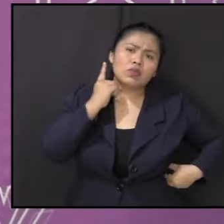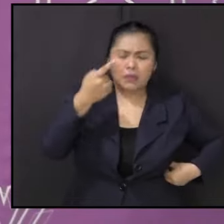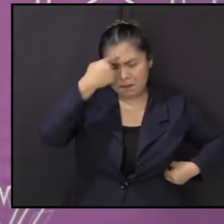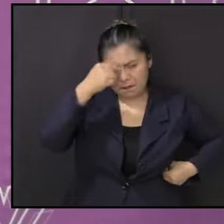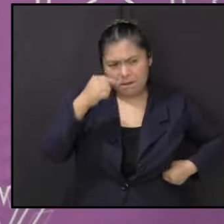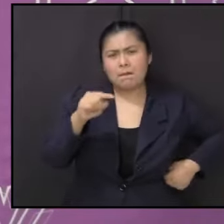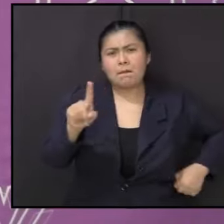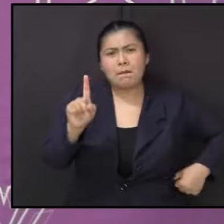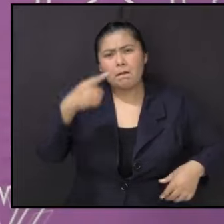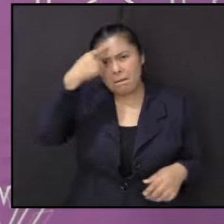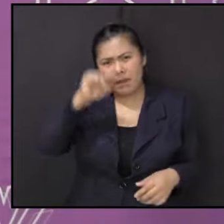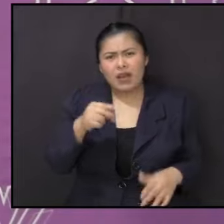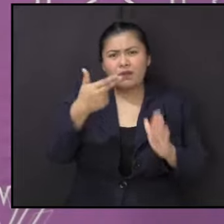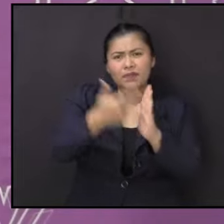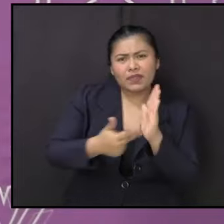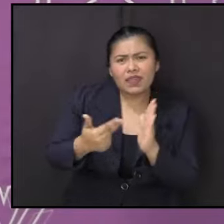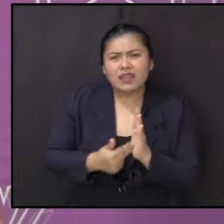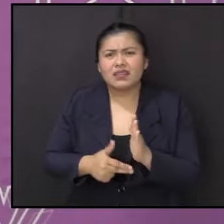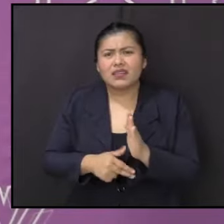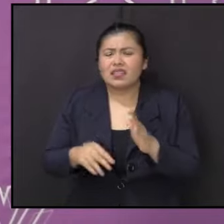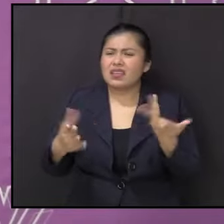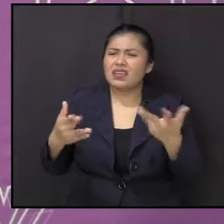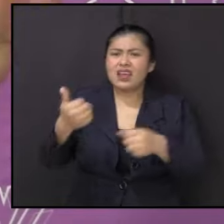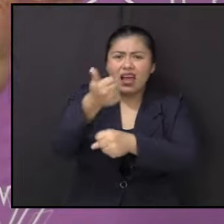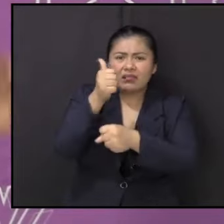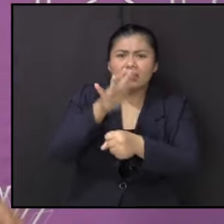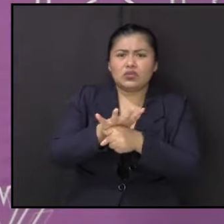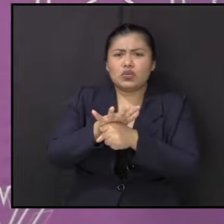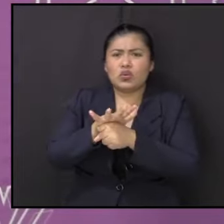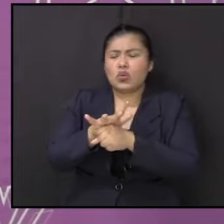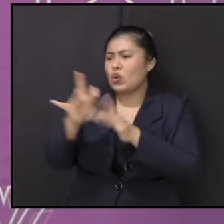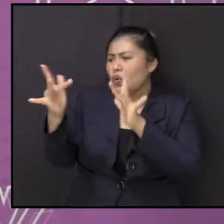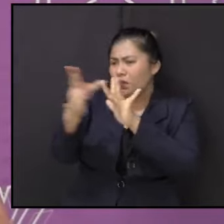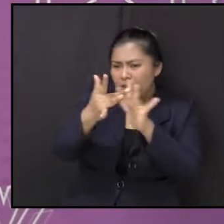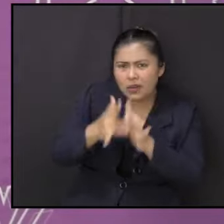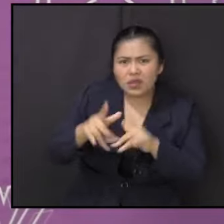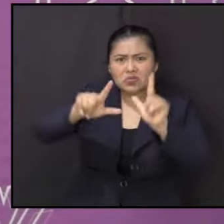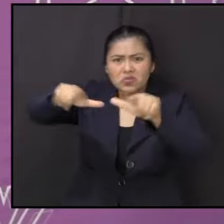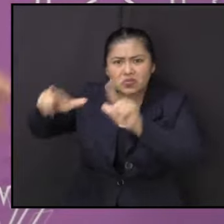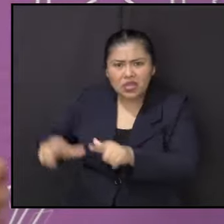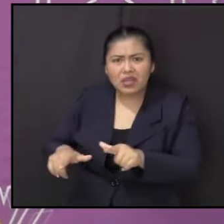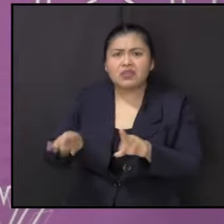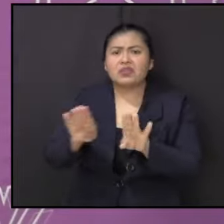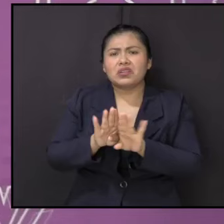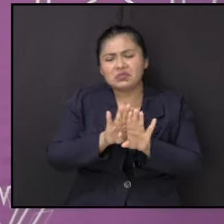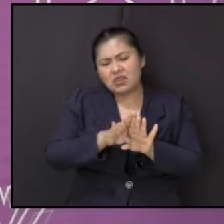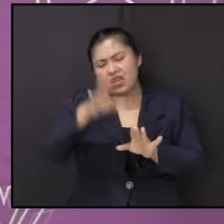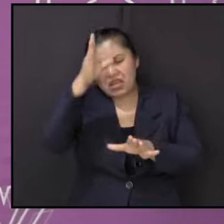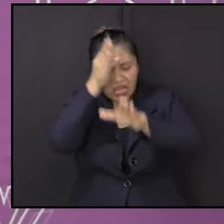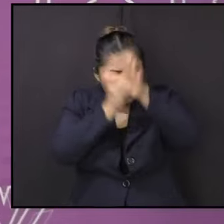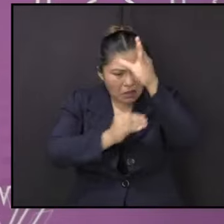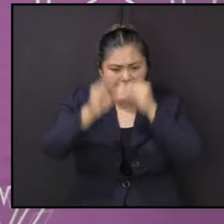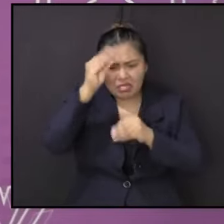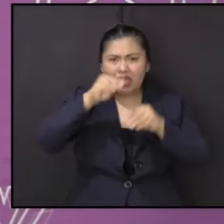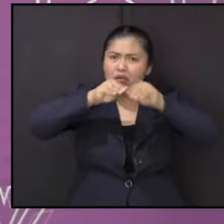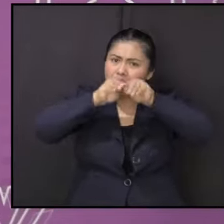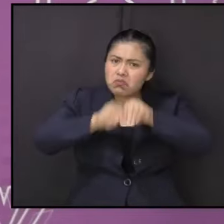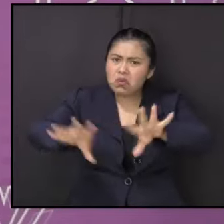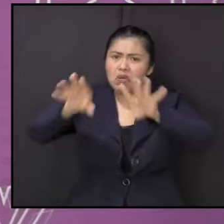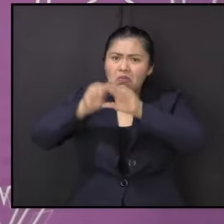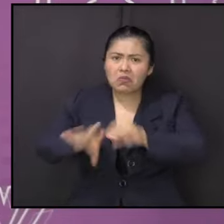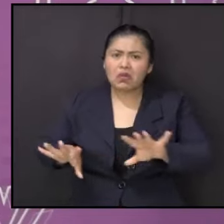contabilidad, marketing, uso de redes sociales, toda la cadena de producción que tiene que llevar tanto un servicio como un producto, y por